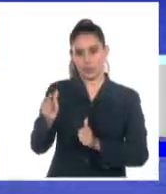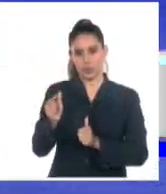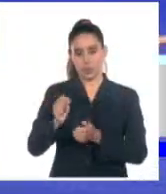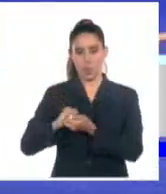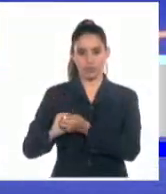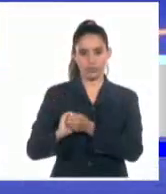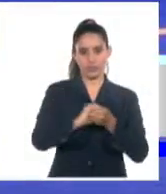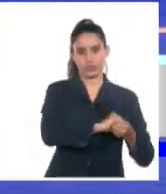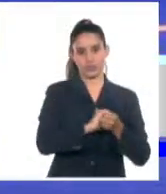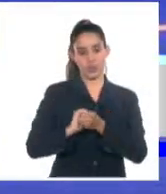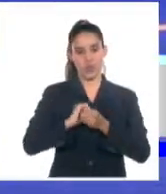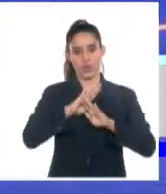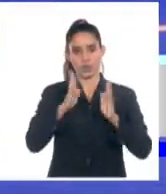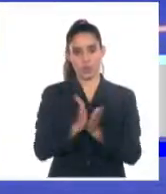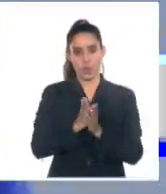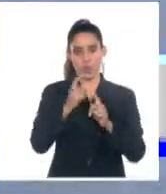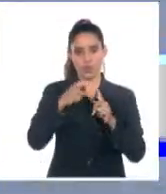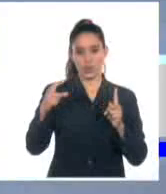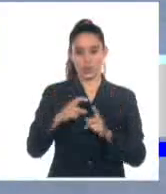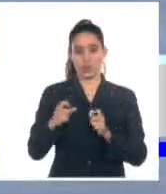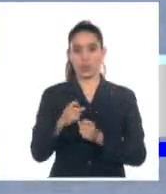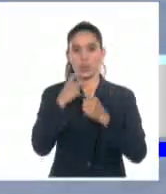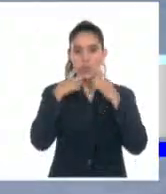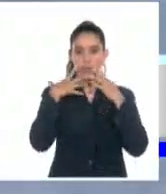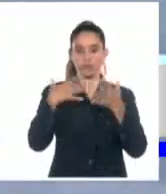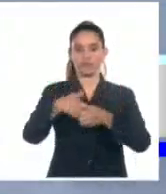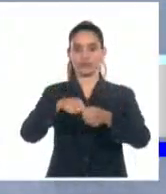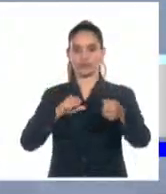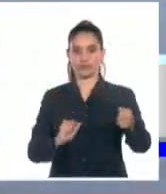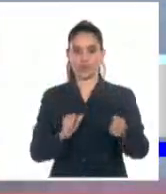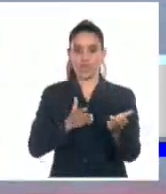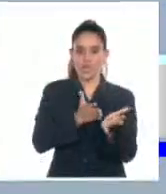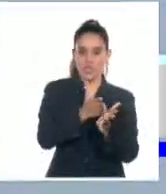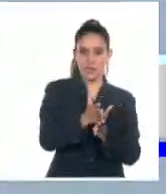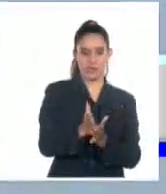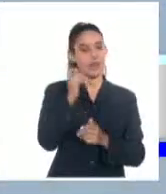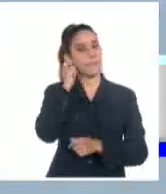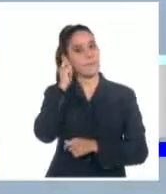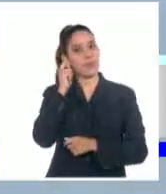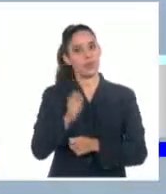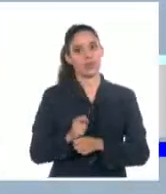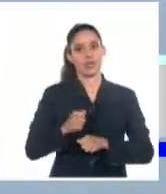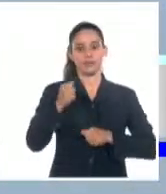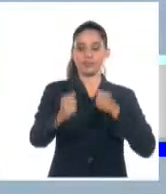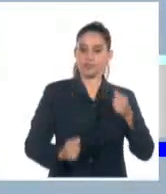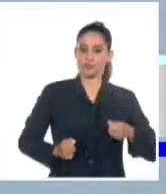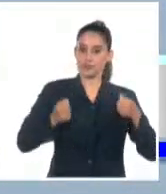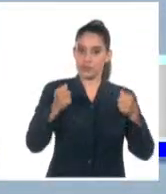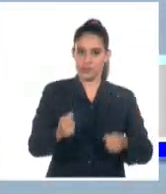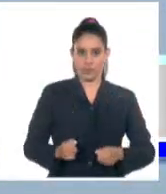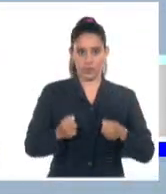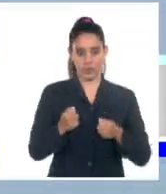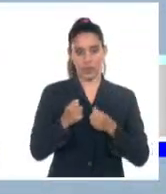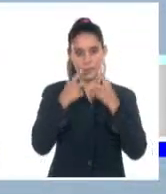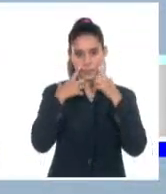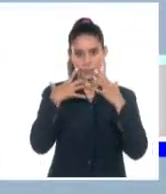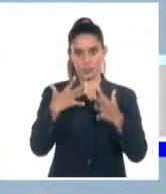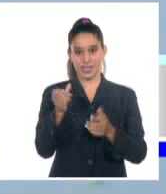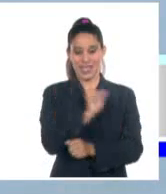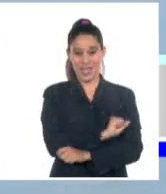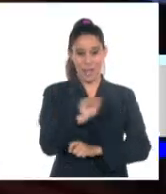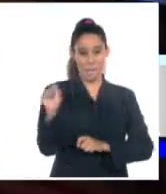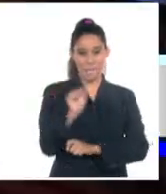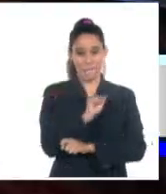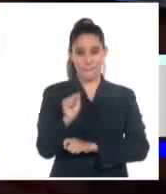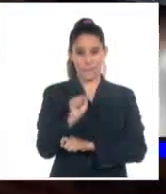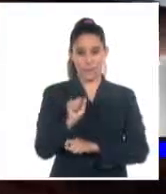entre sus méritos el título mundial de su disciplina. Por su parte, en el sexo femenino sobresalió la canoísta Yarisleidy Cirilo, quien resultó campeona del orbe en la